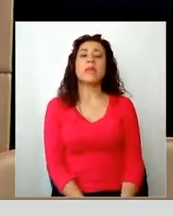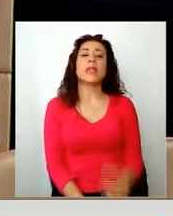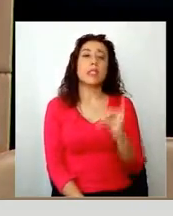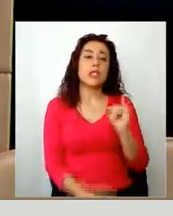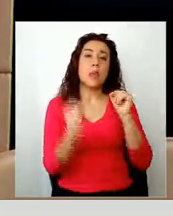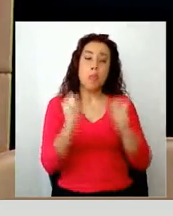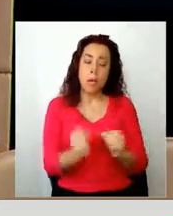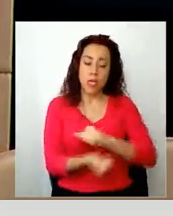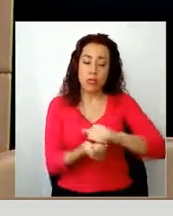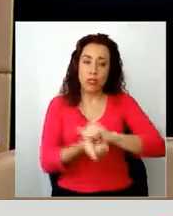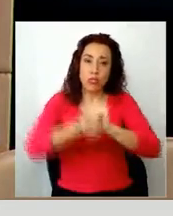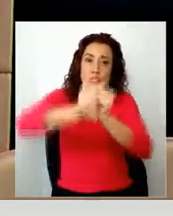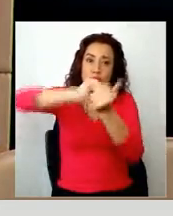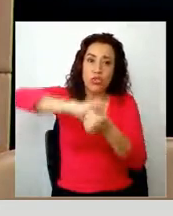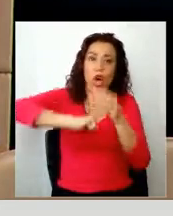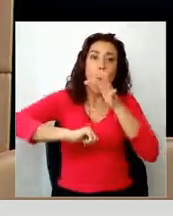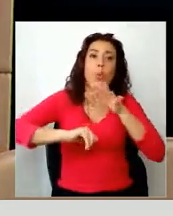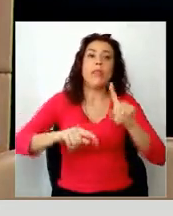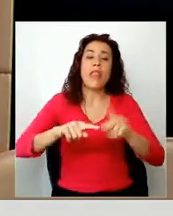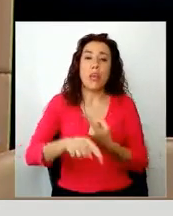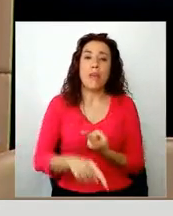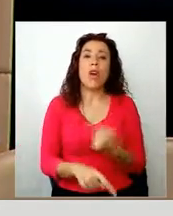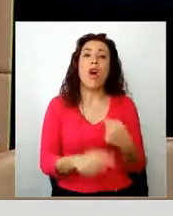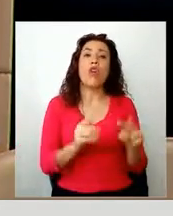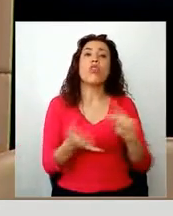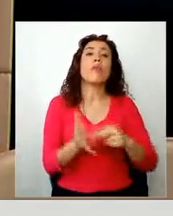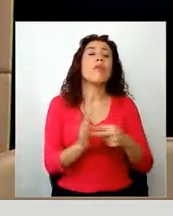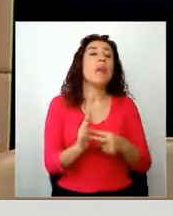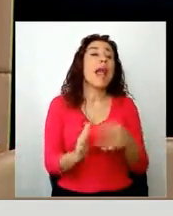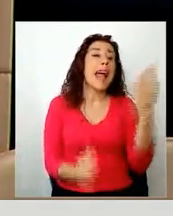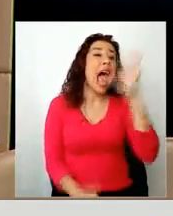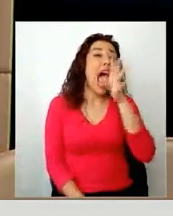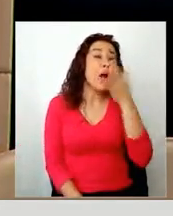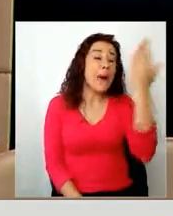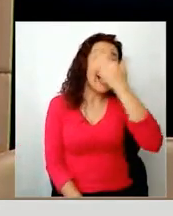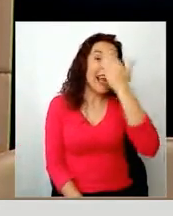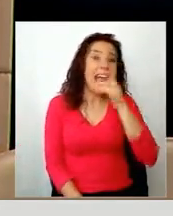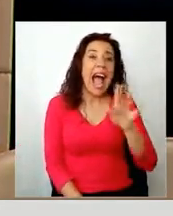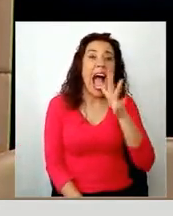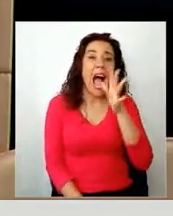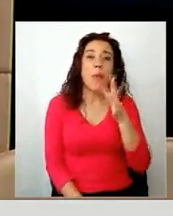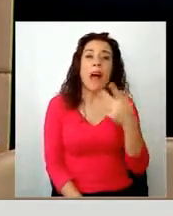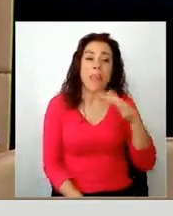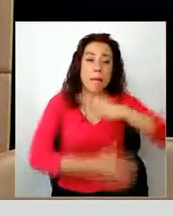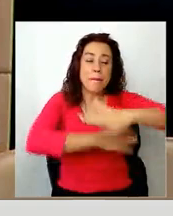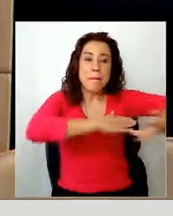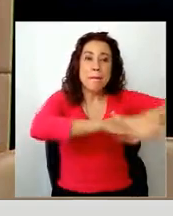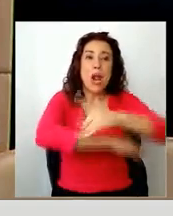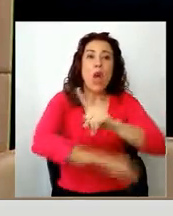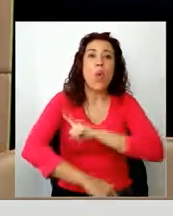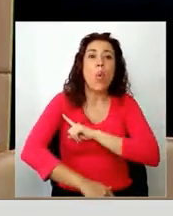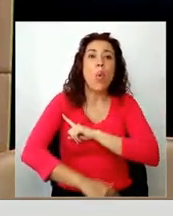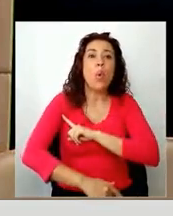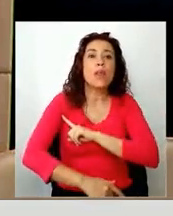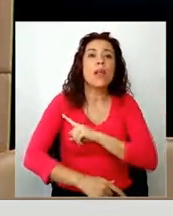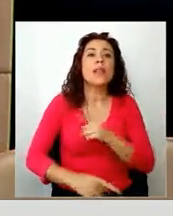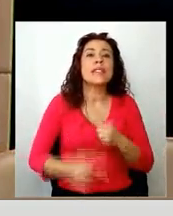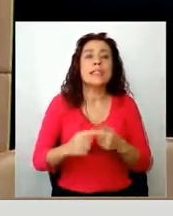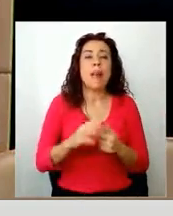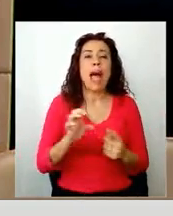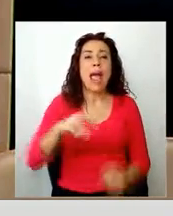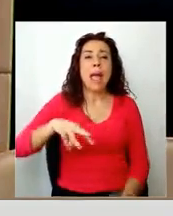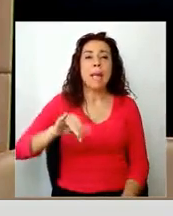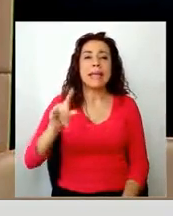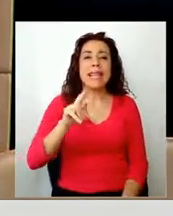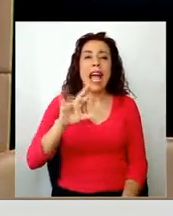otro gran problema son las aguas negras Esas son las aguas que llegan al mar por culpa de los emisarios sanitarios y que nos tienen comiendo